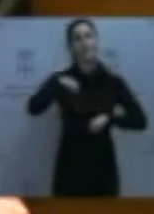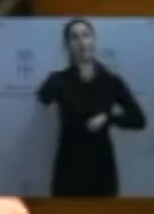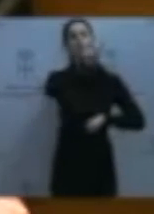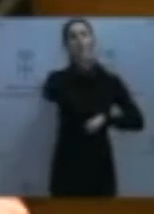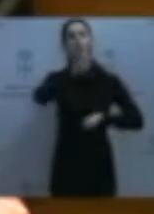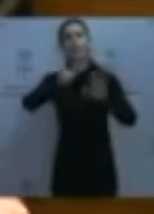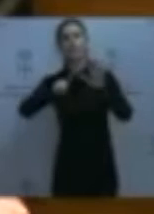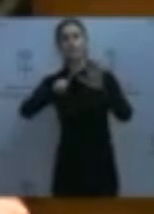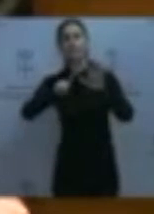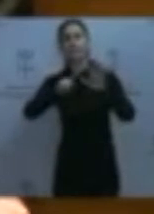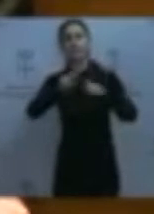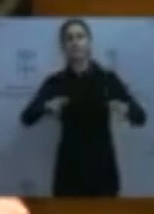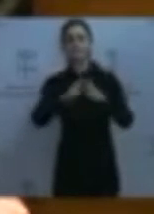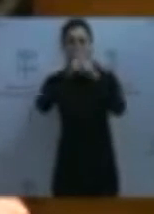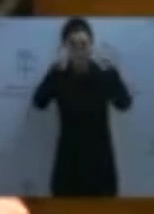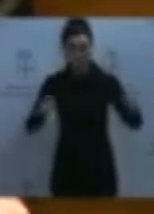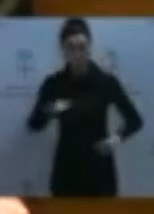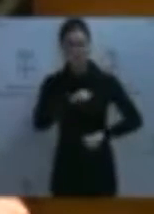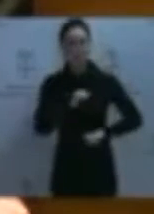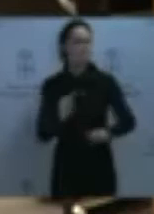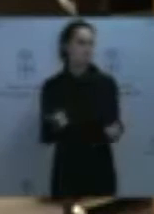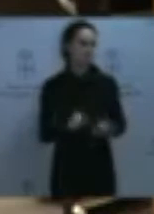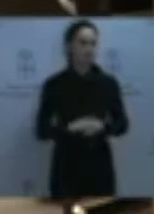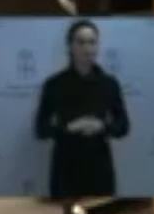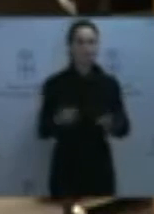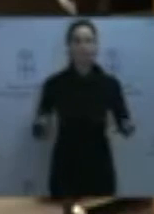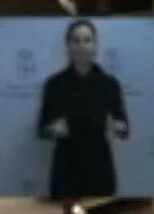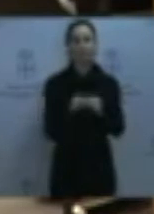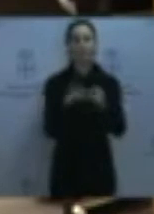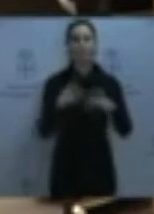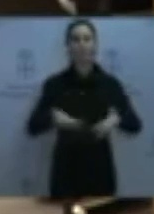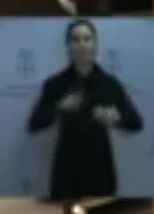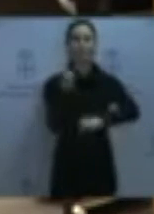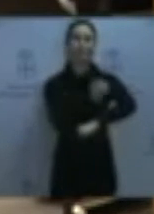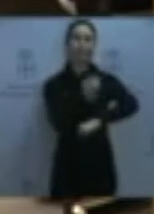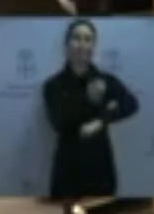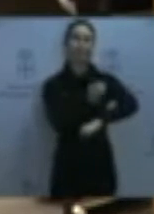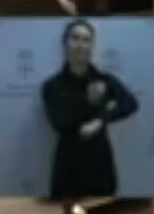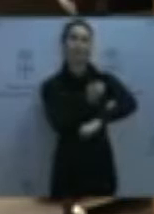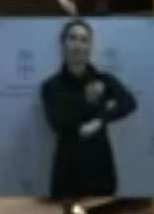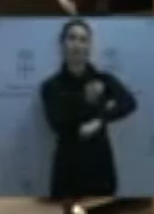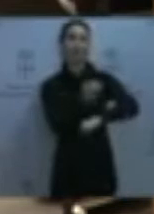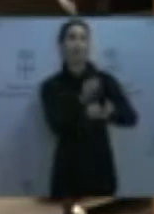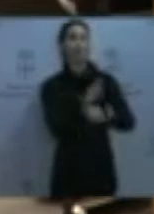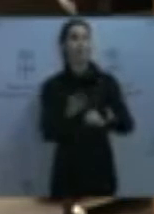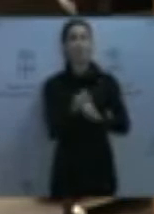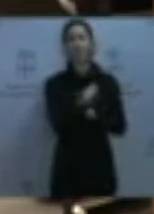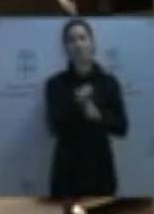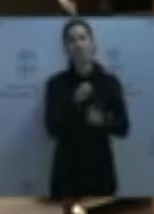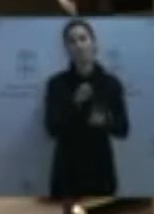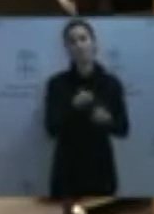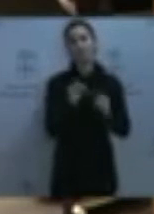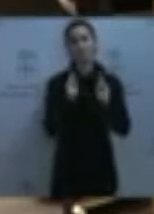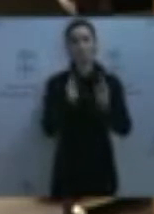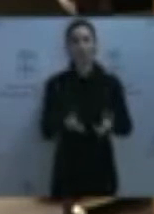más, sino que, finalizada la campaña de Navidad, donde predomina el sector servicios,